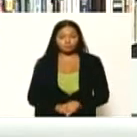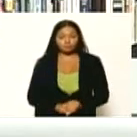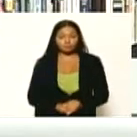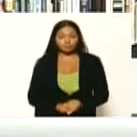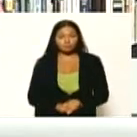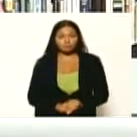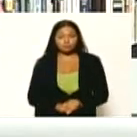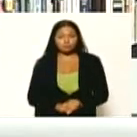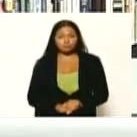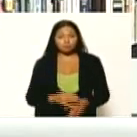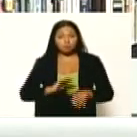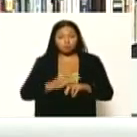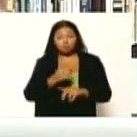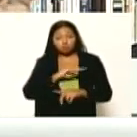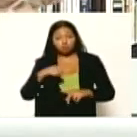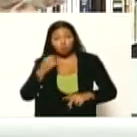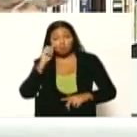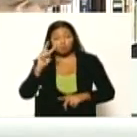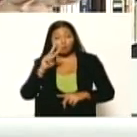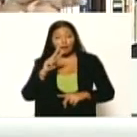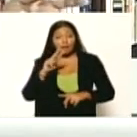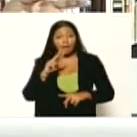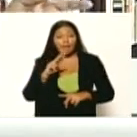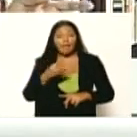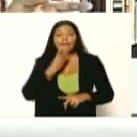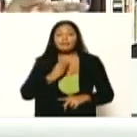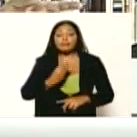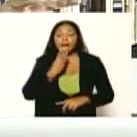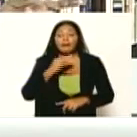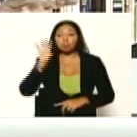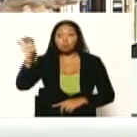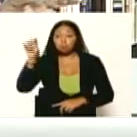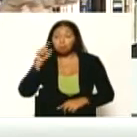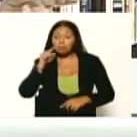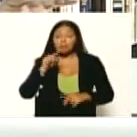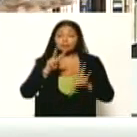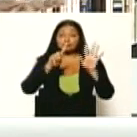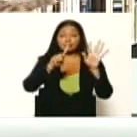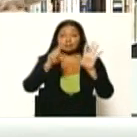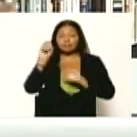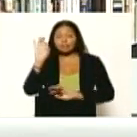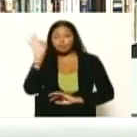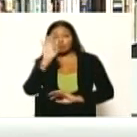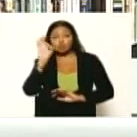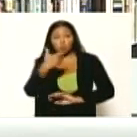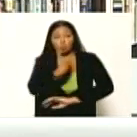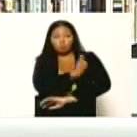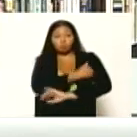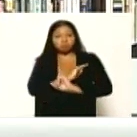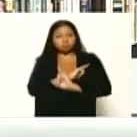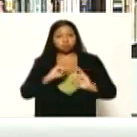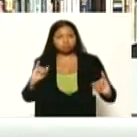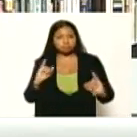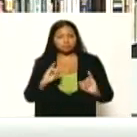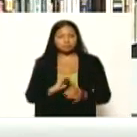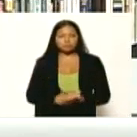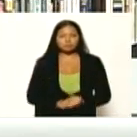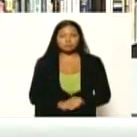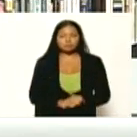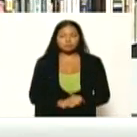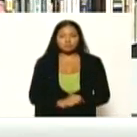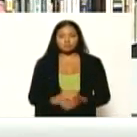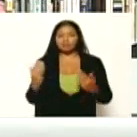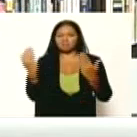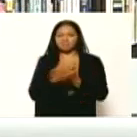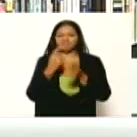Porque ahí vimos que Israel llegó al 60% de los vacunados y